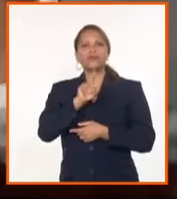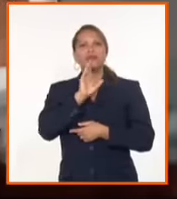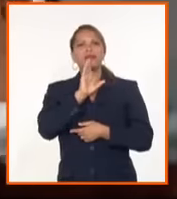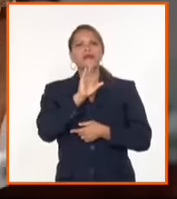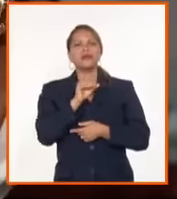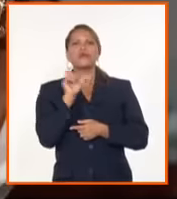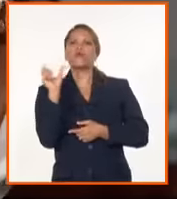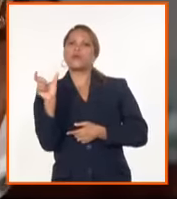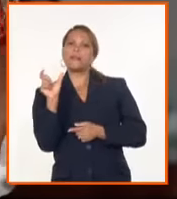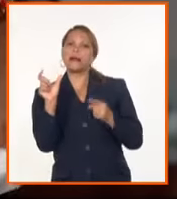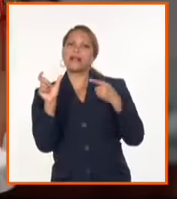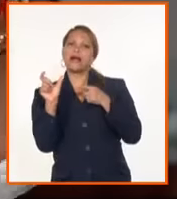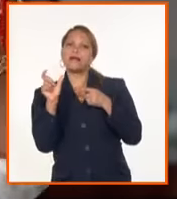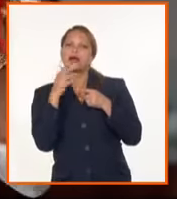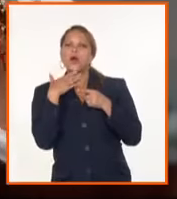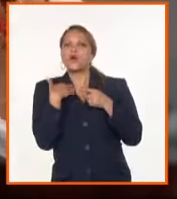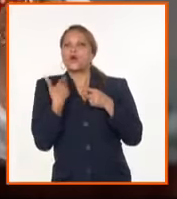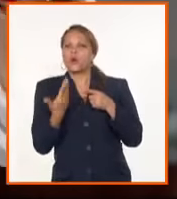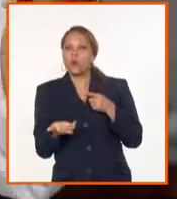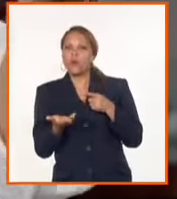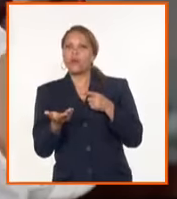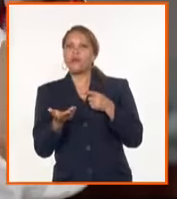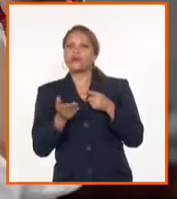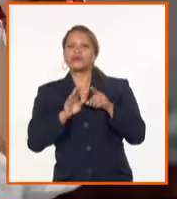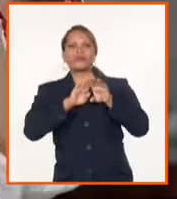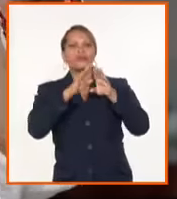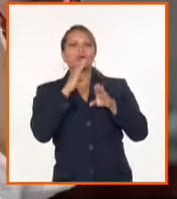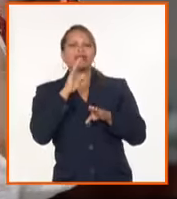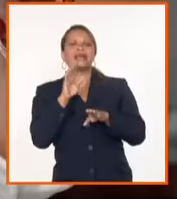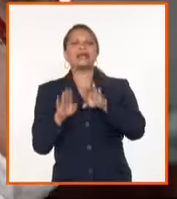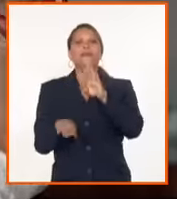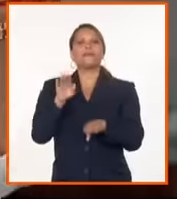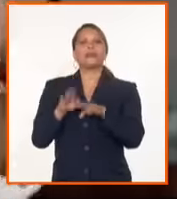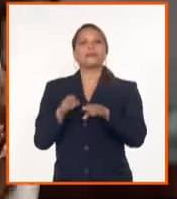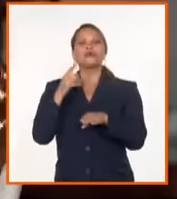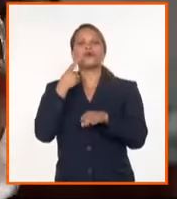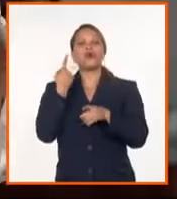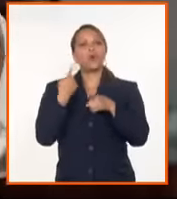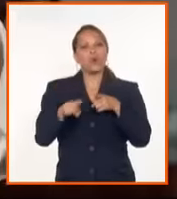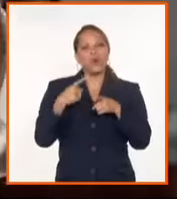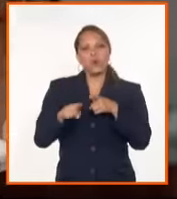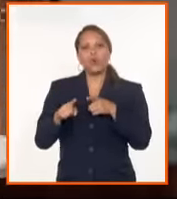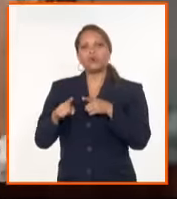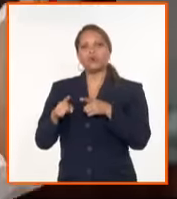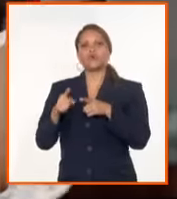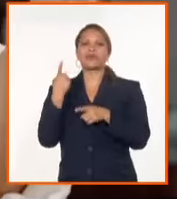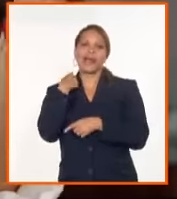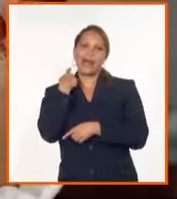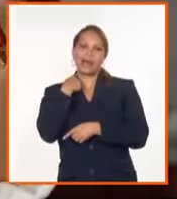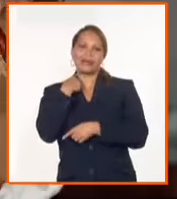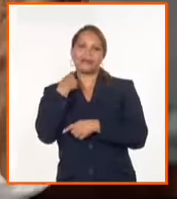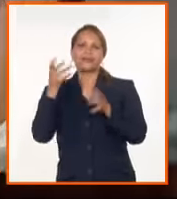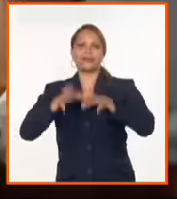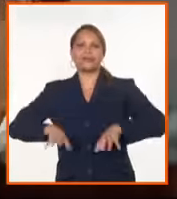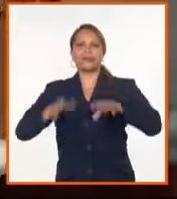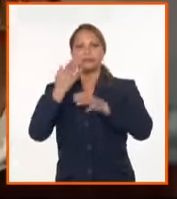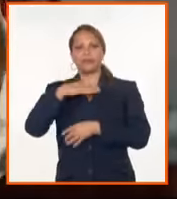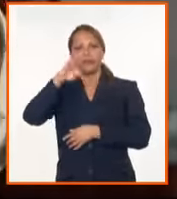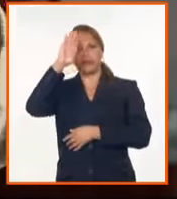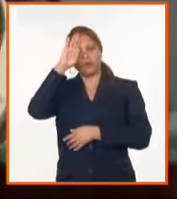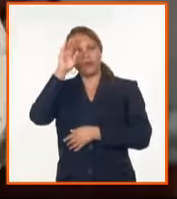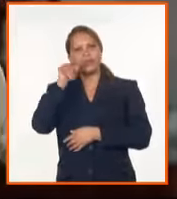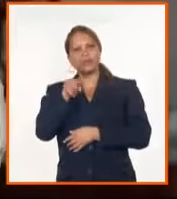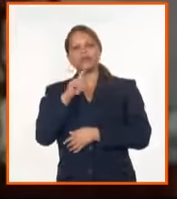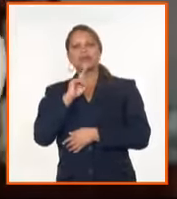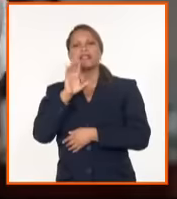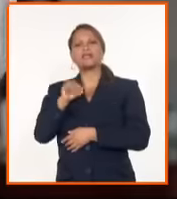mismo, cómo valora con respecto a otros periodos, la situación que está viviendo Cuba ahora y que usted le